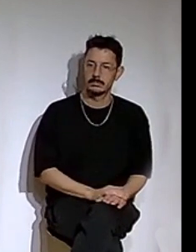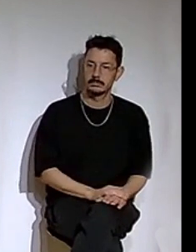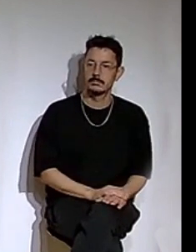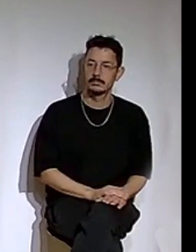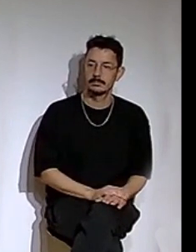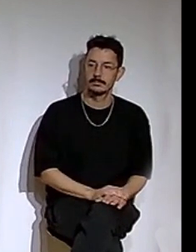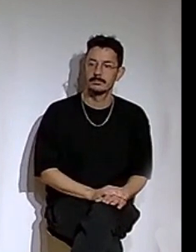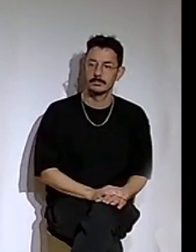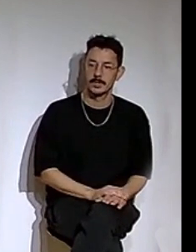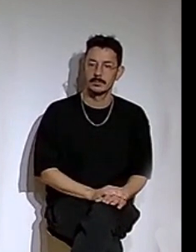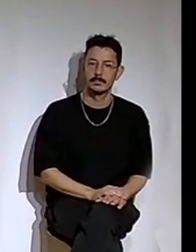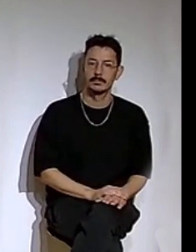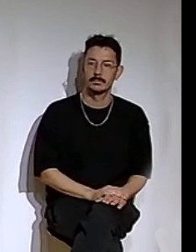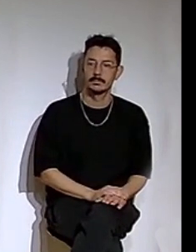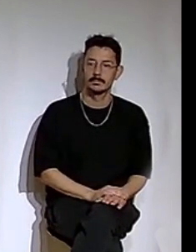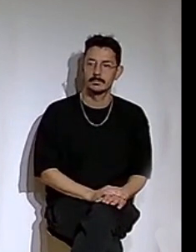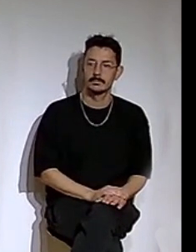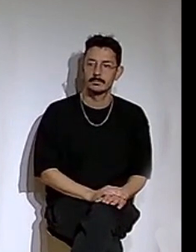Sí